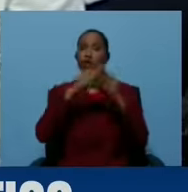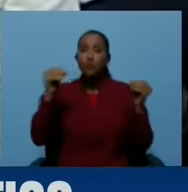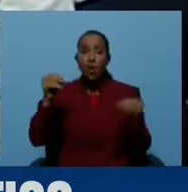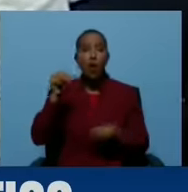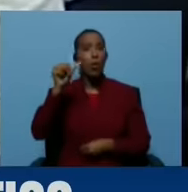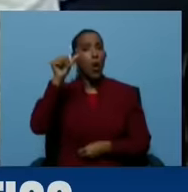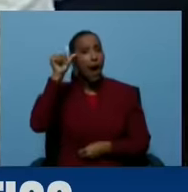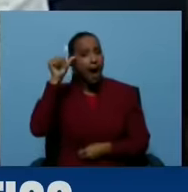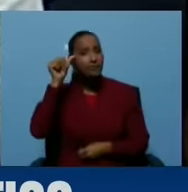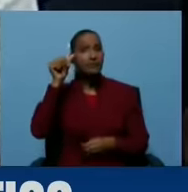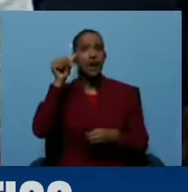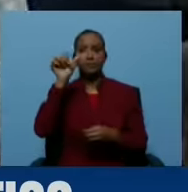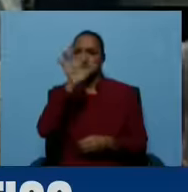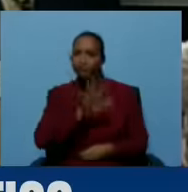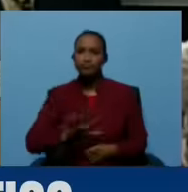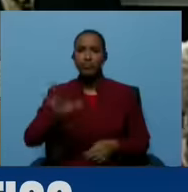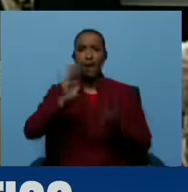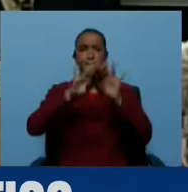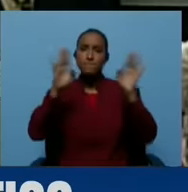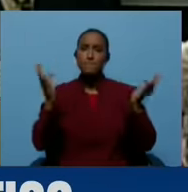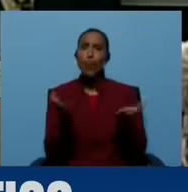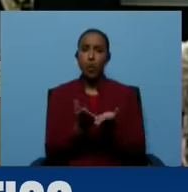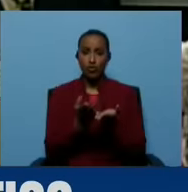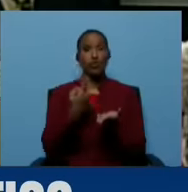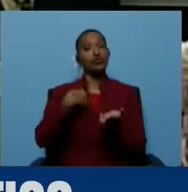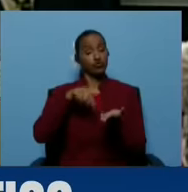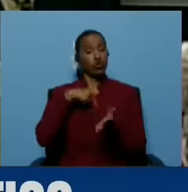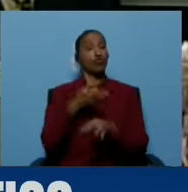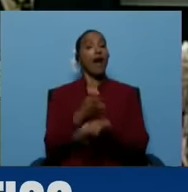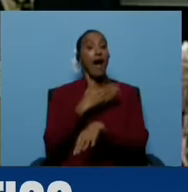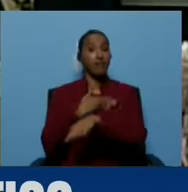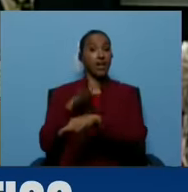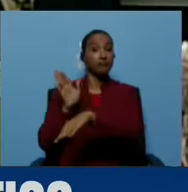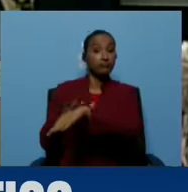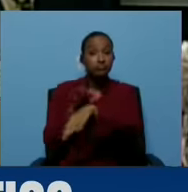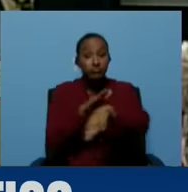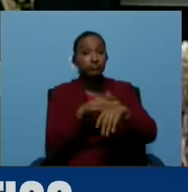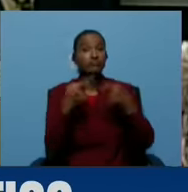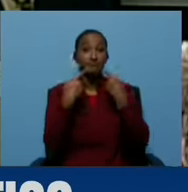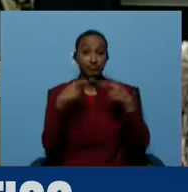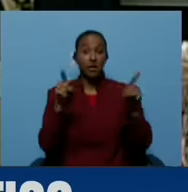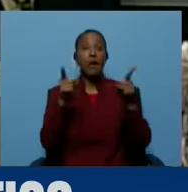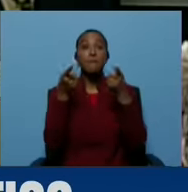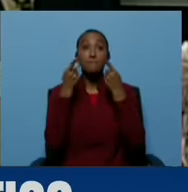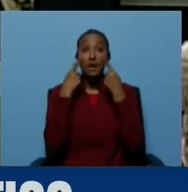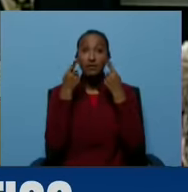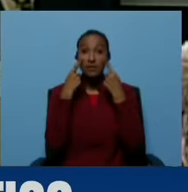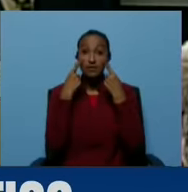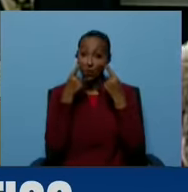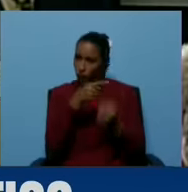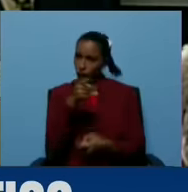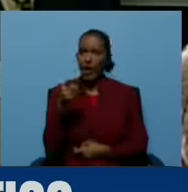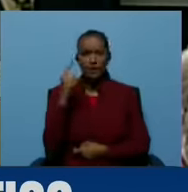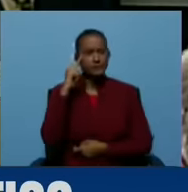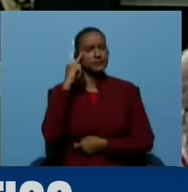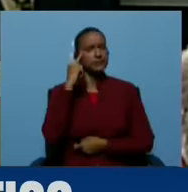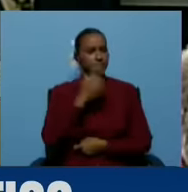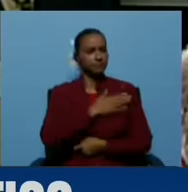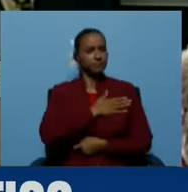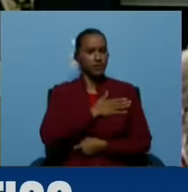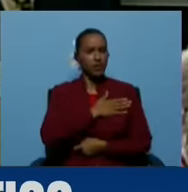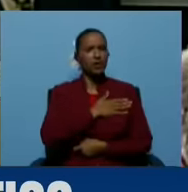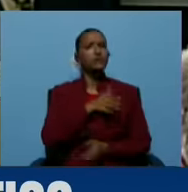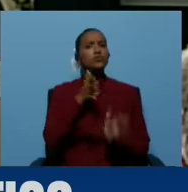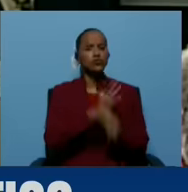Oriente. Esa advertencia la hicimos. Y dije, pónganse la mano en el corazón y vayamos a un proceso de